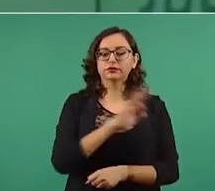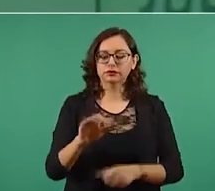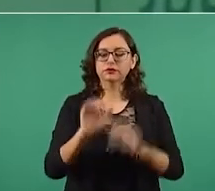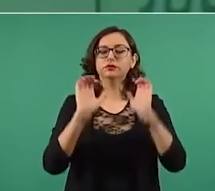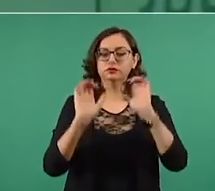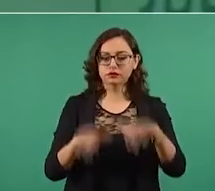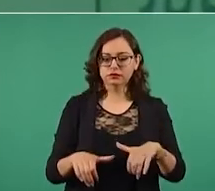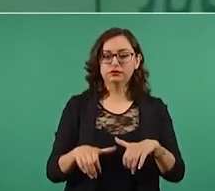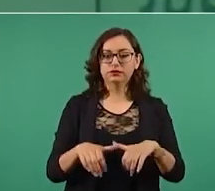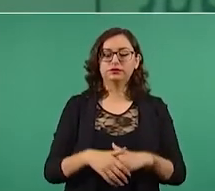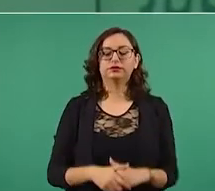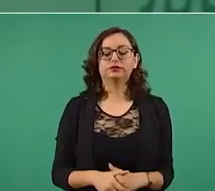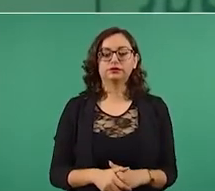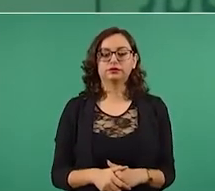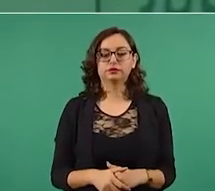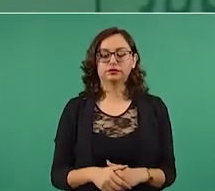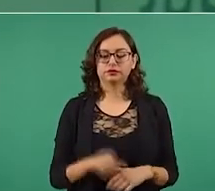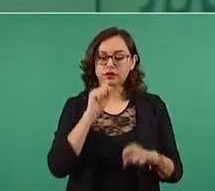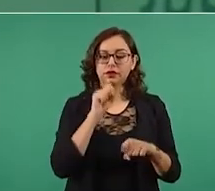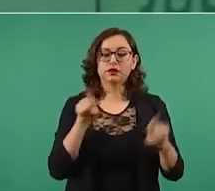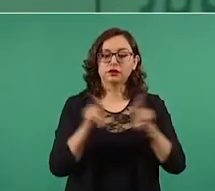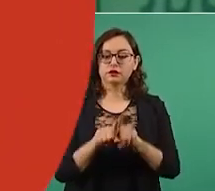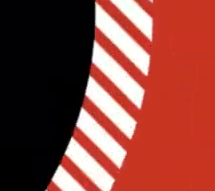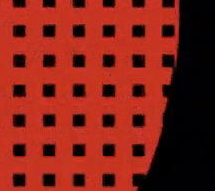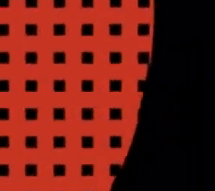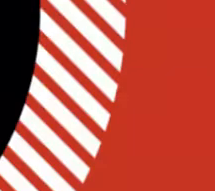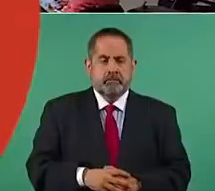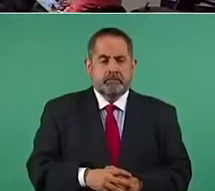Se incrementa el monto.